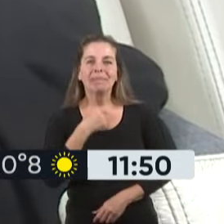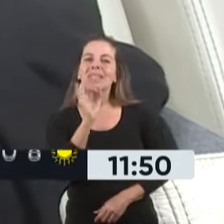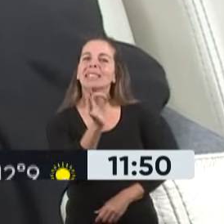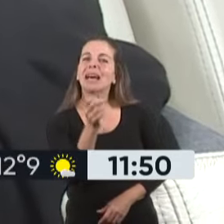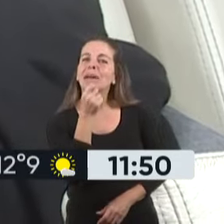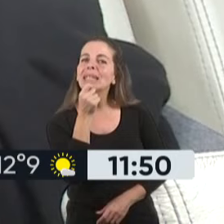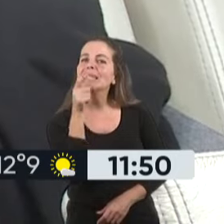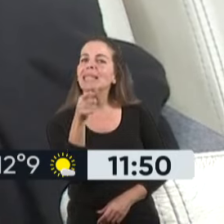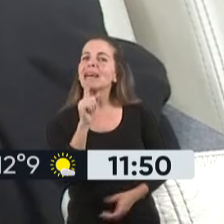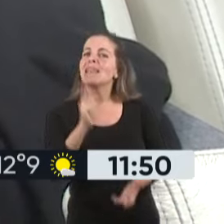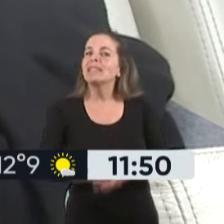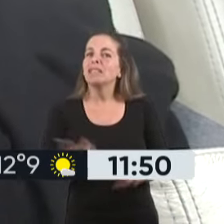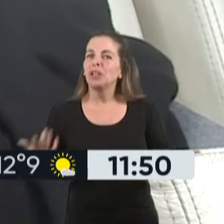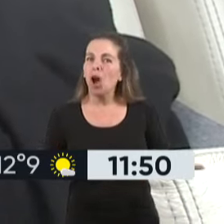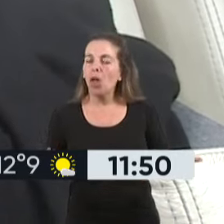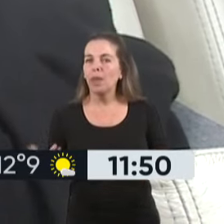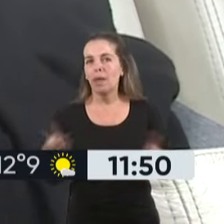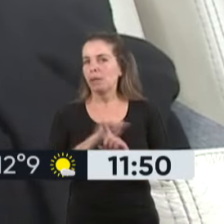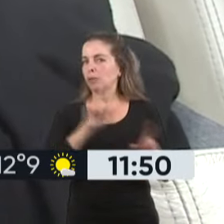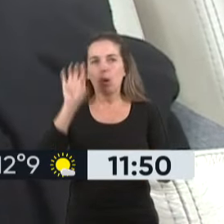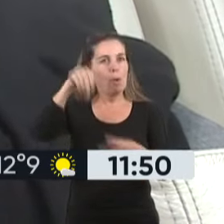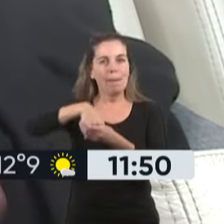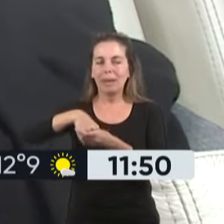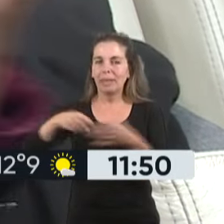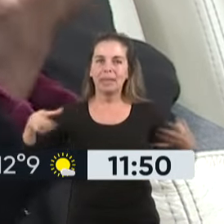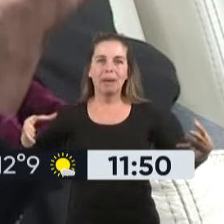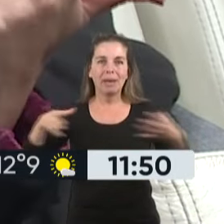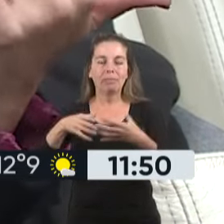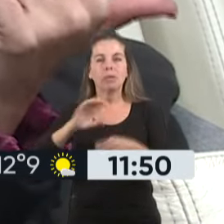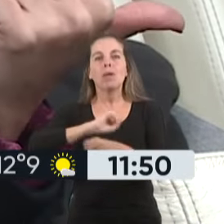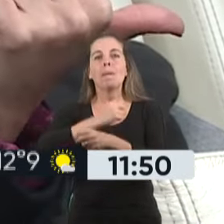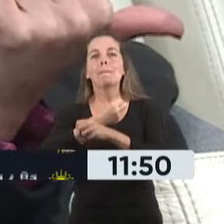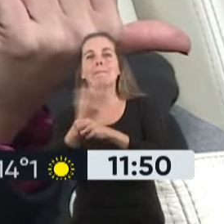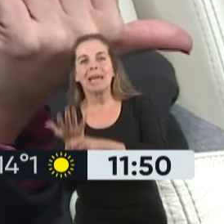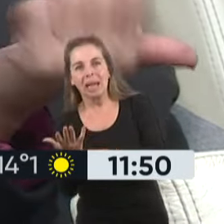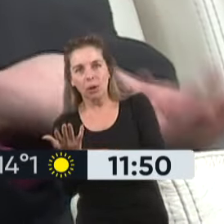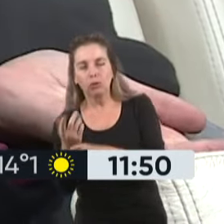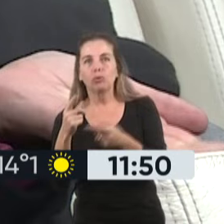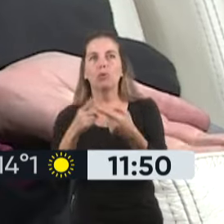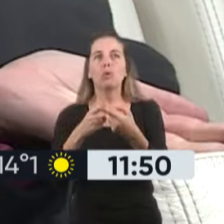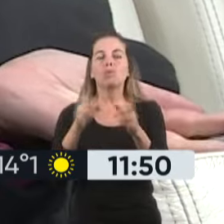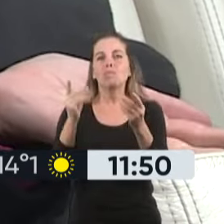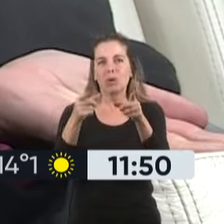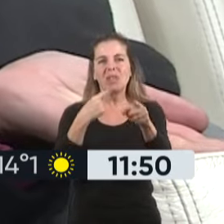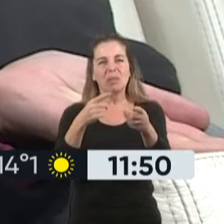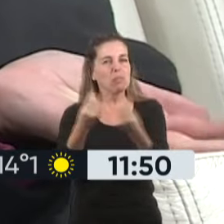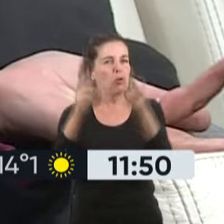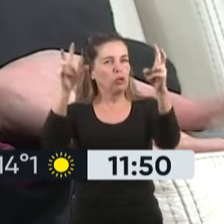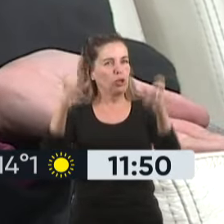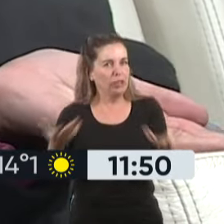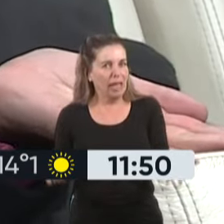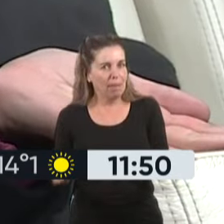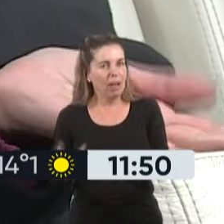essa decisão de não participar da cumbre, vocês já sabiam da sobrecarga de agenda a última semana quando